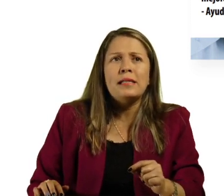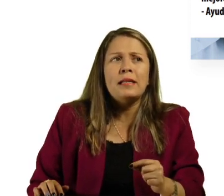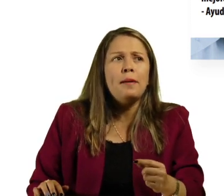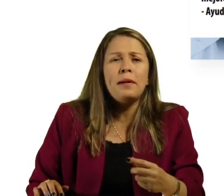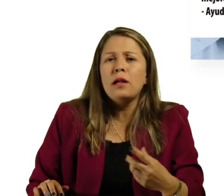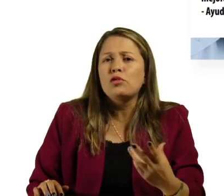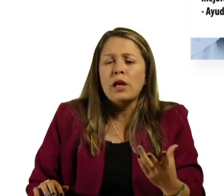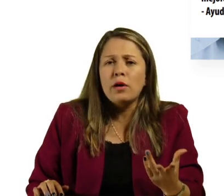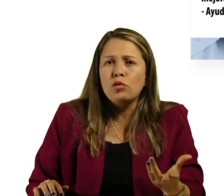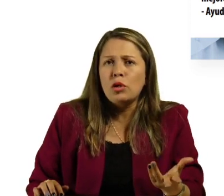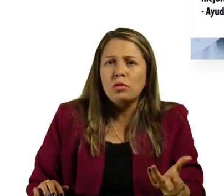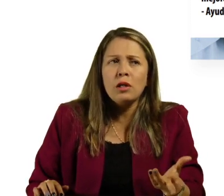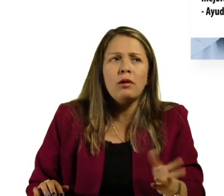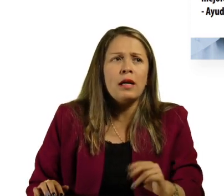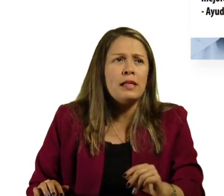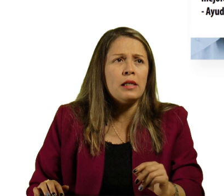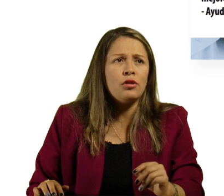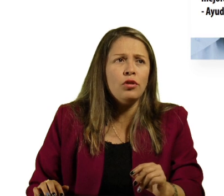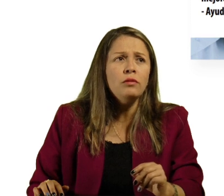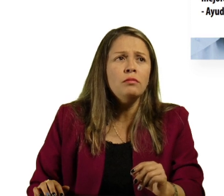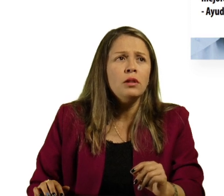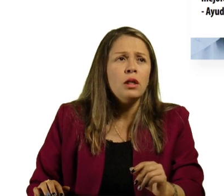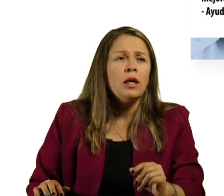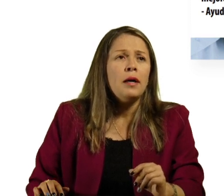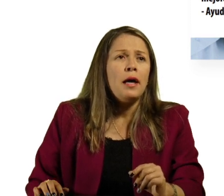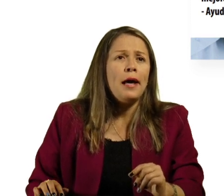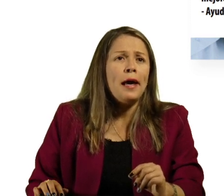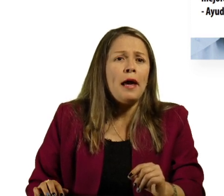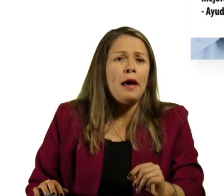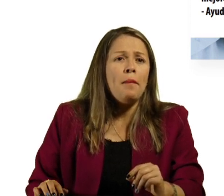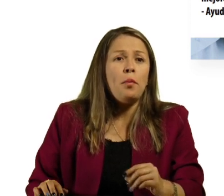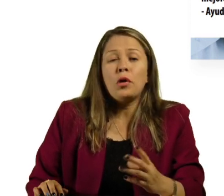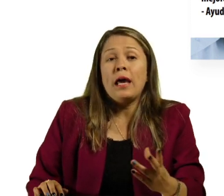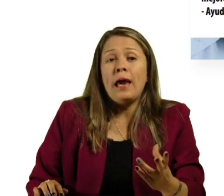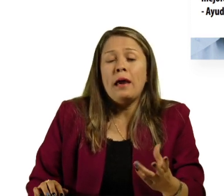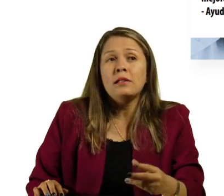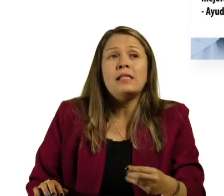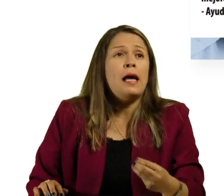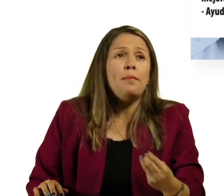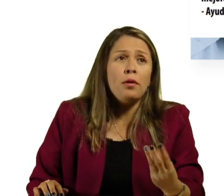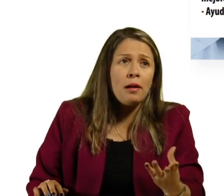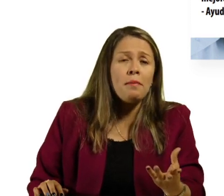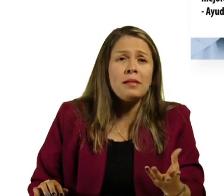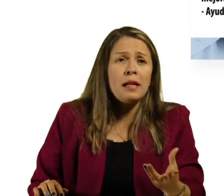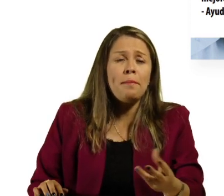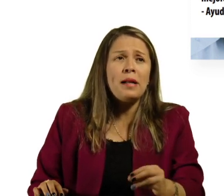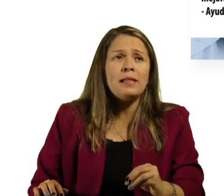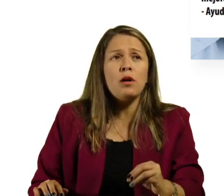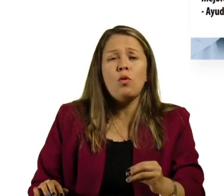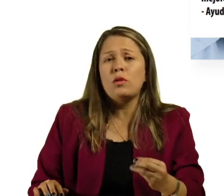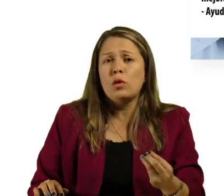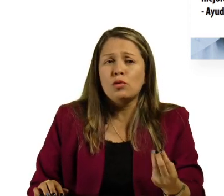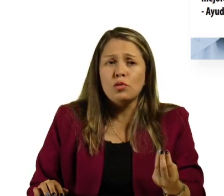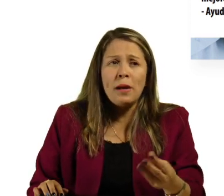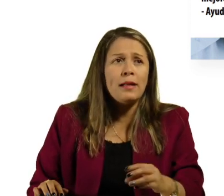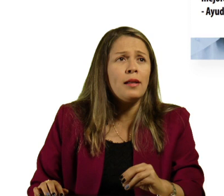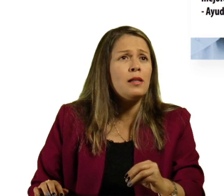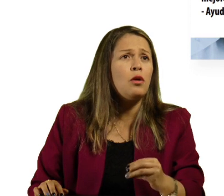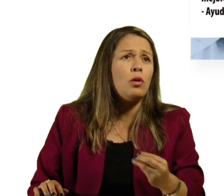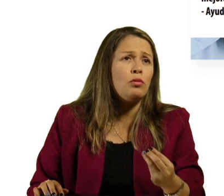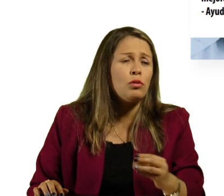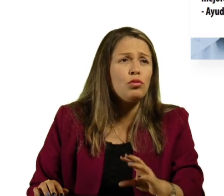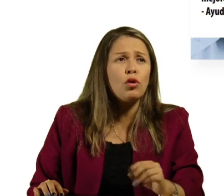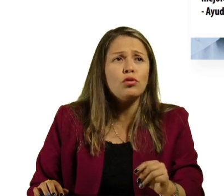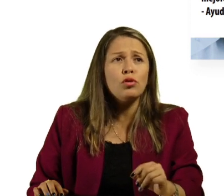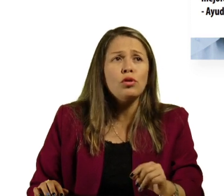se presenta para los ejecutivos de la organización, porque si hay problemas en la empresa en cuanto a sus ventas,